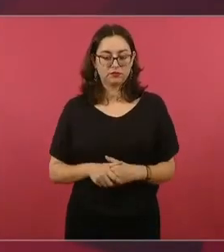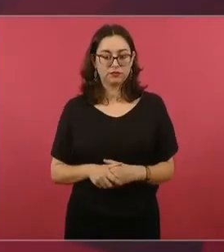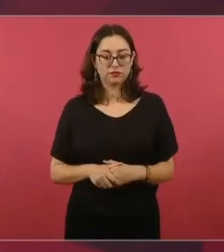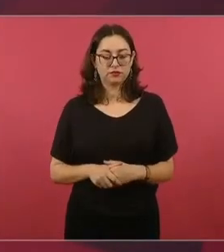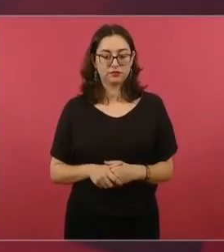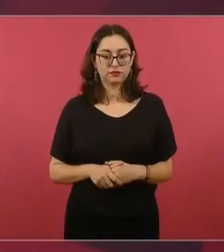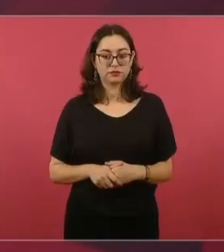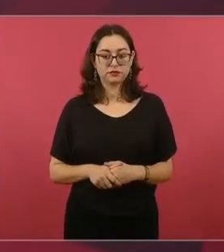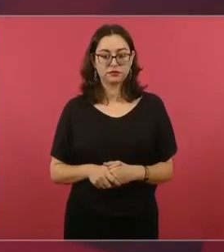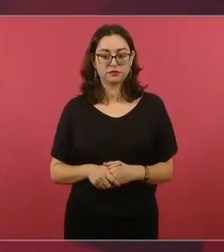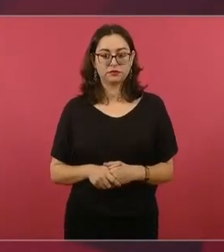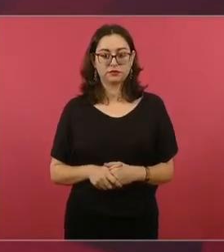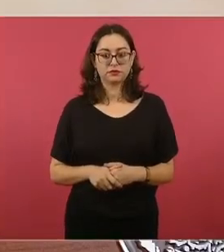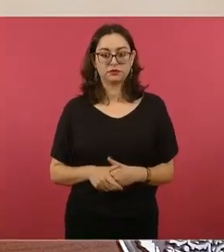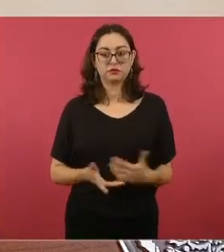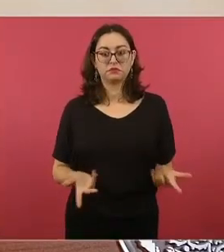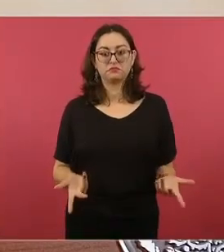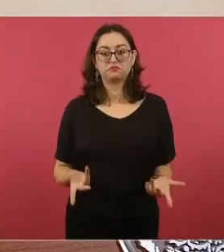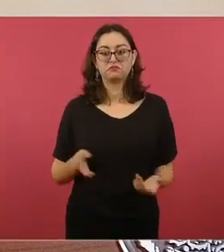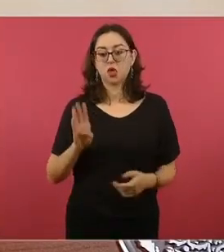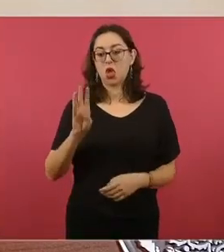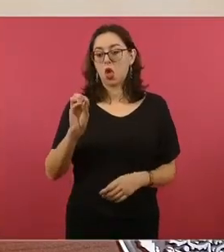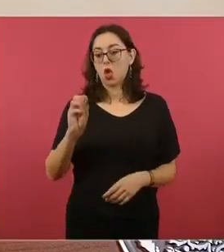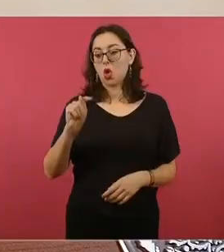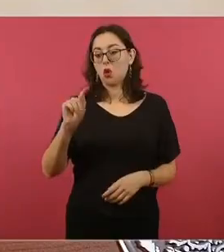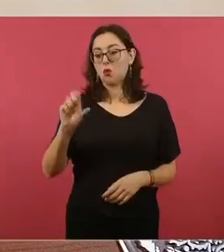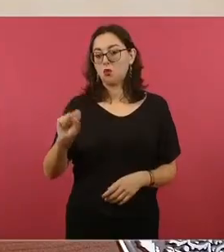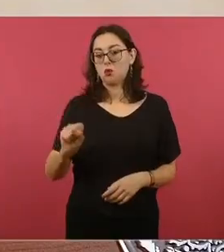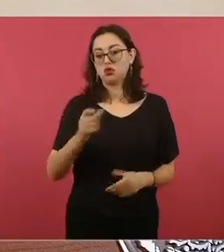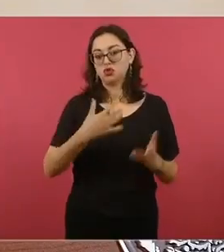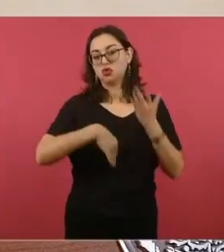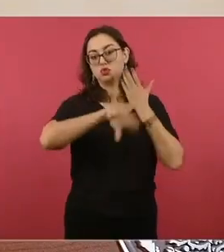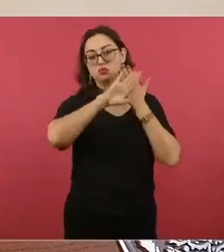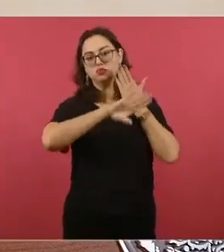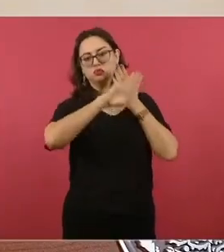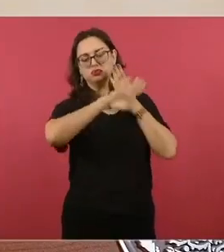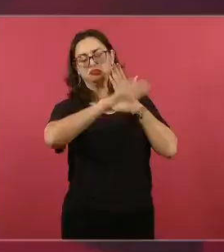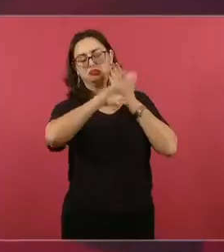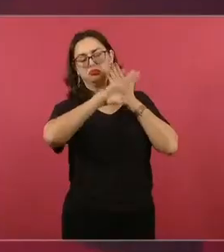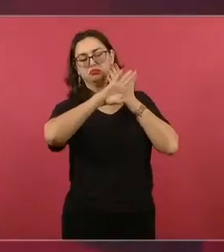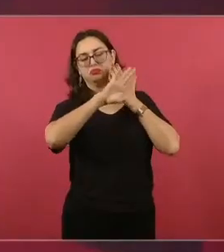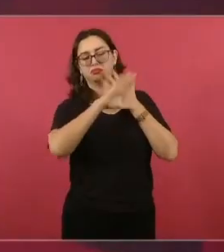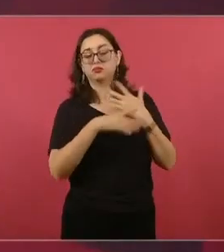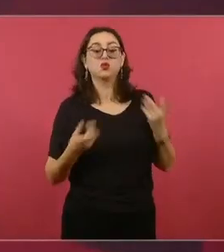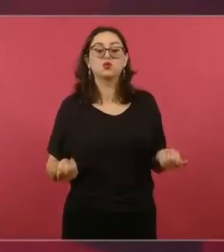me echen un montón con los bots, sí, pero ya hablé.